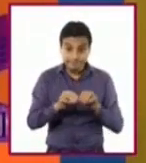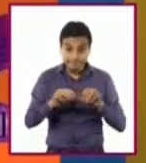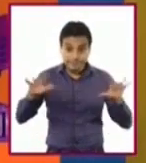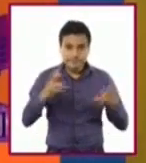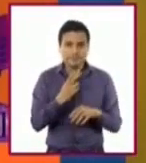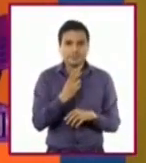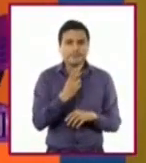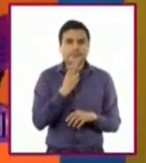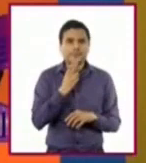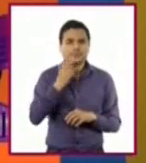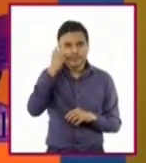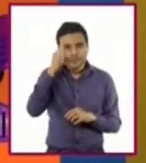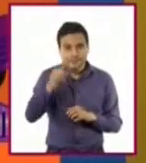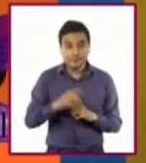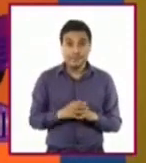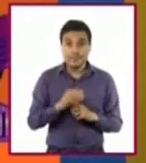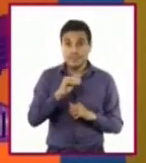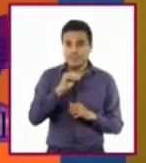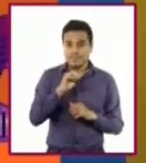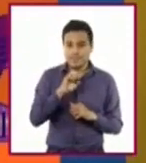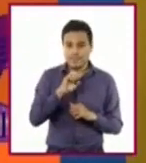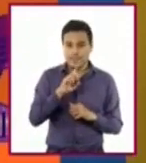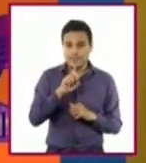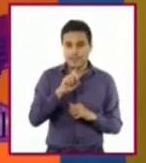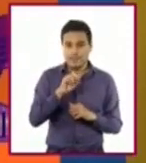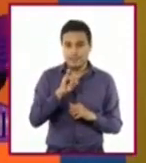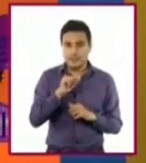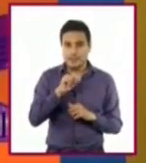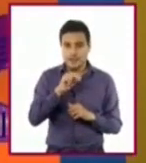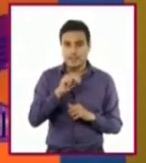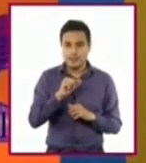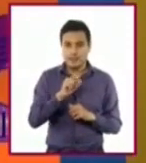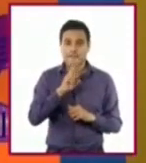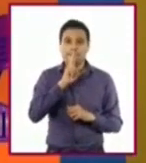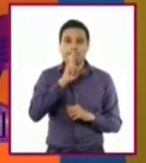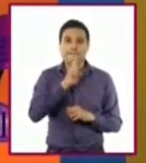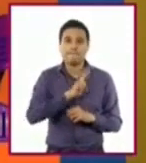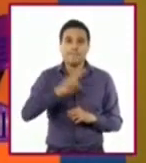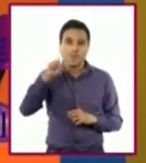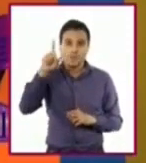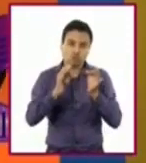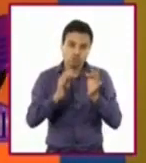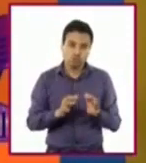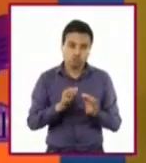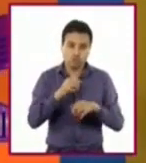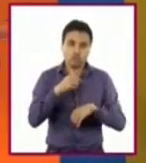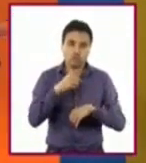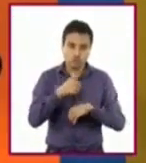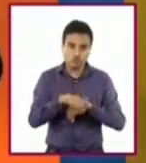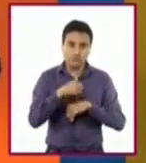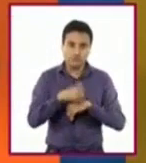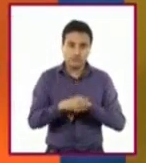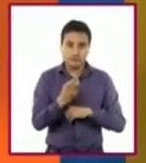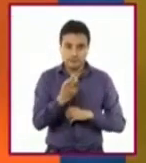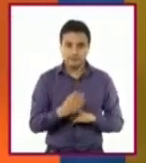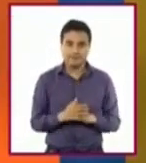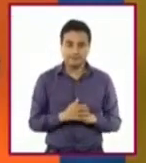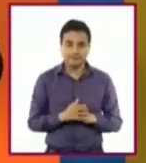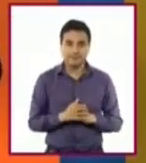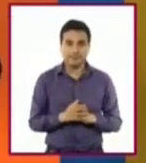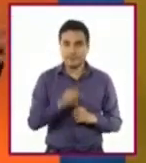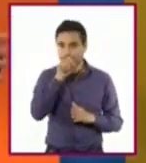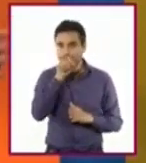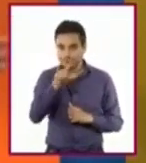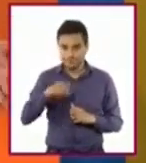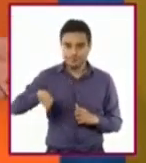afirmar que la mediana es la medida que mejor representa este punto de datos además reflexionen